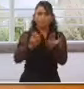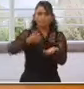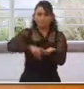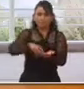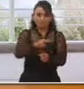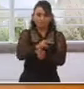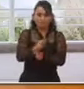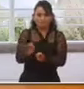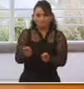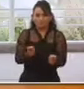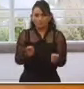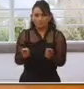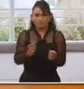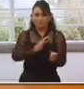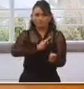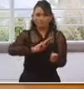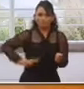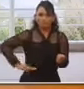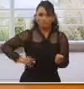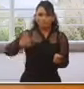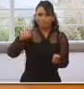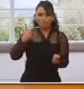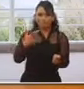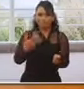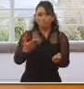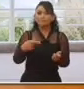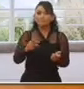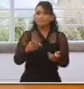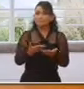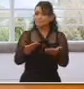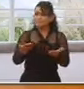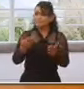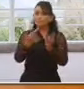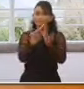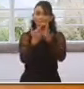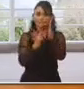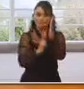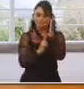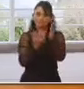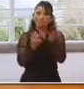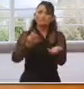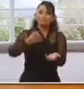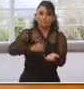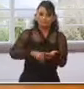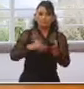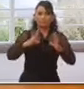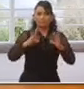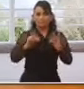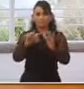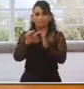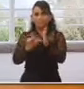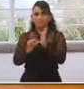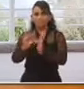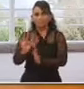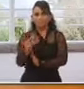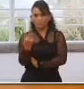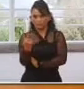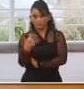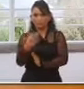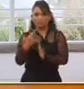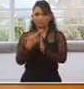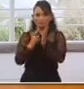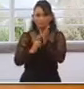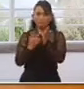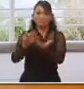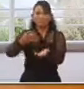del municipio de Querétaro. Ahora bien, por tratarse de la aprobación de un reglamento, con fundamento en el artículo 42 del